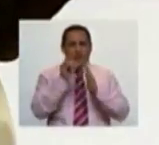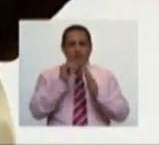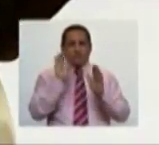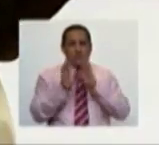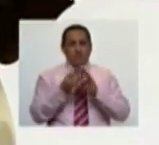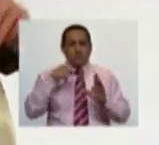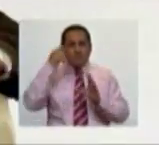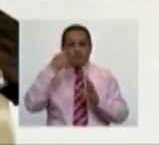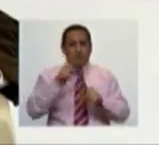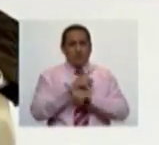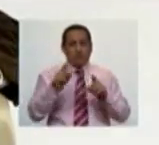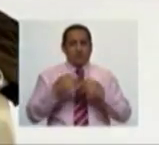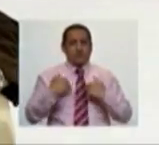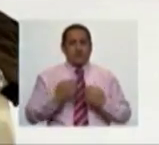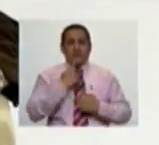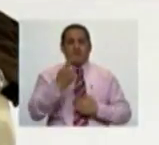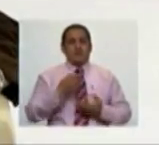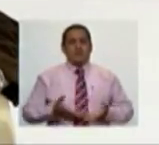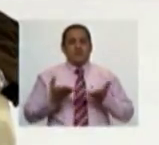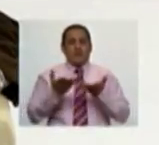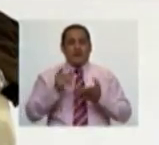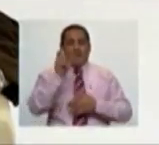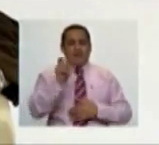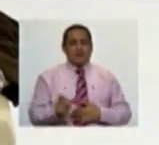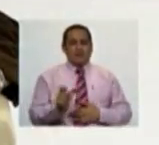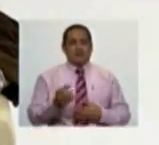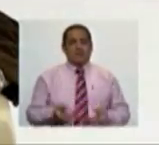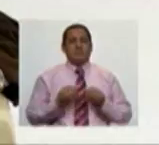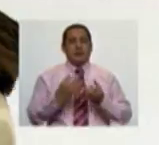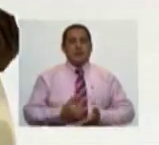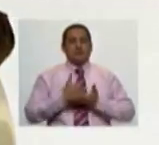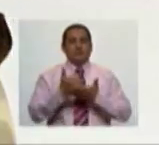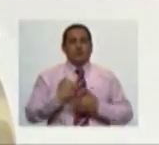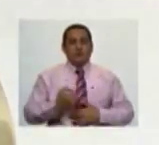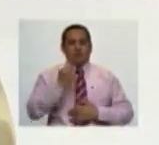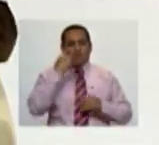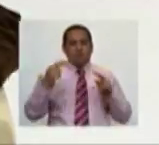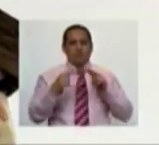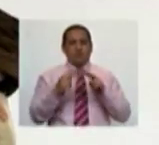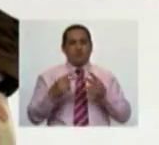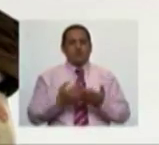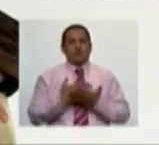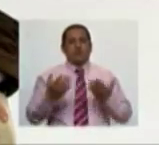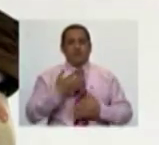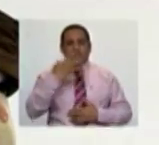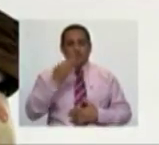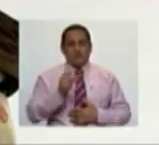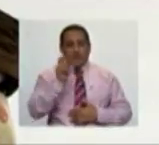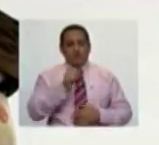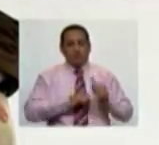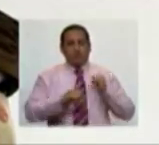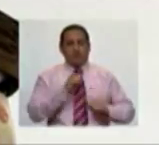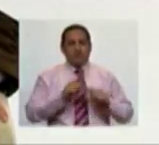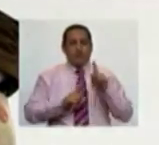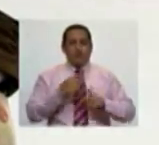de videovigilancia que ella no tiene, podría servirle a ella más bien a ayudarla a identificar si es